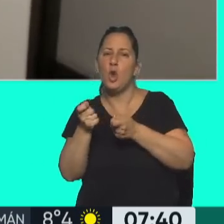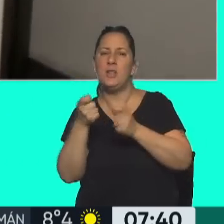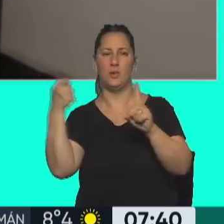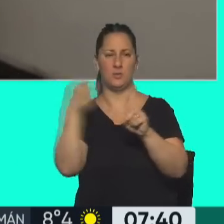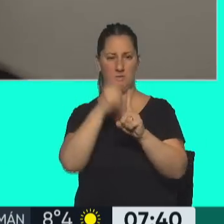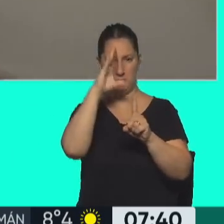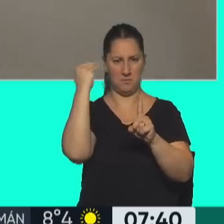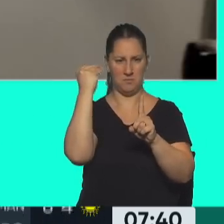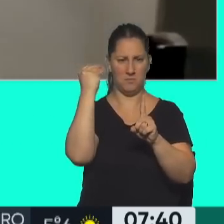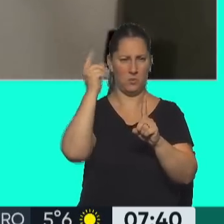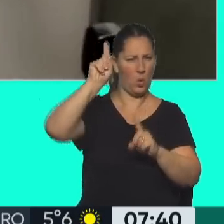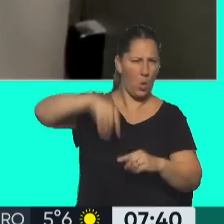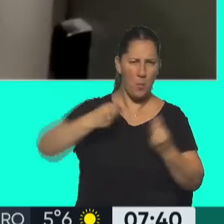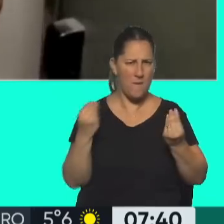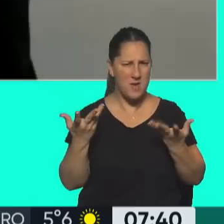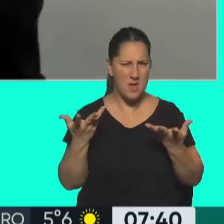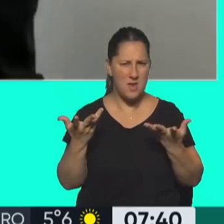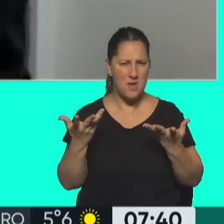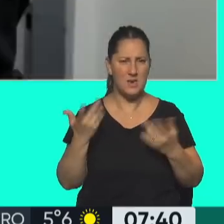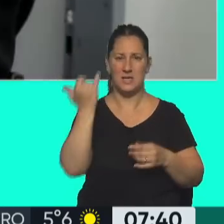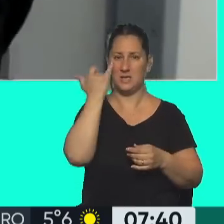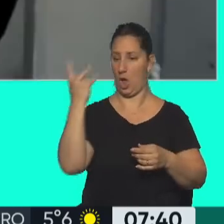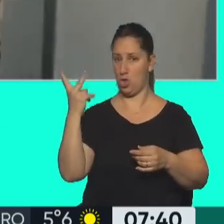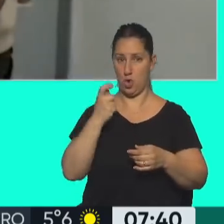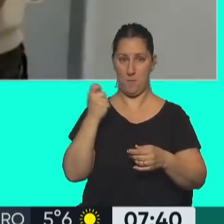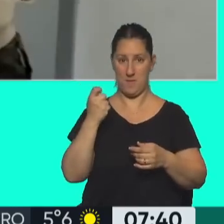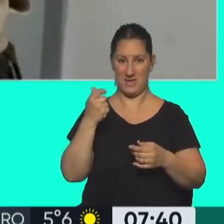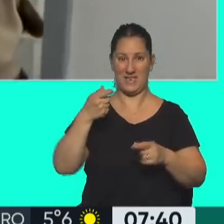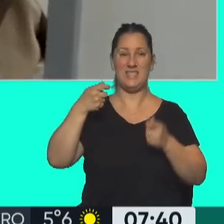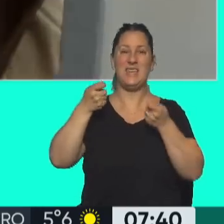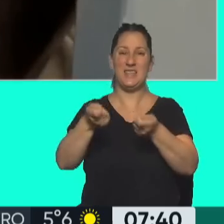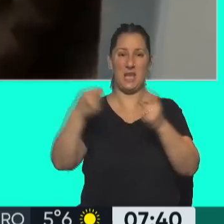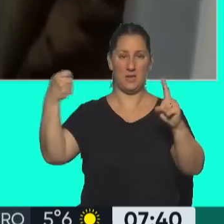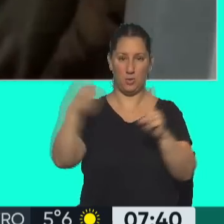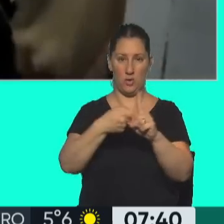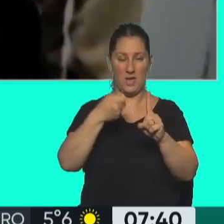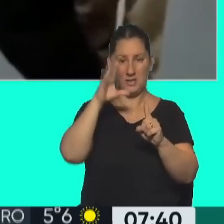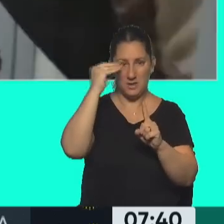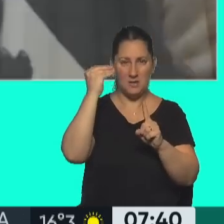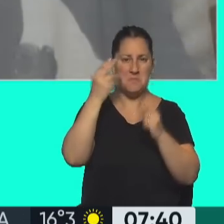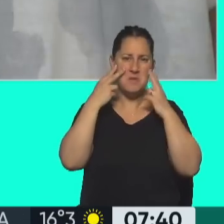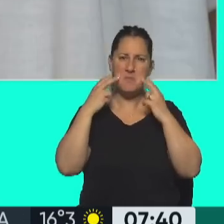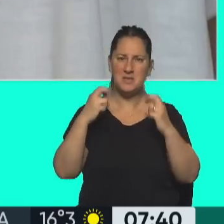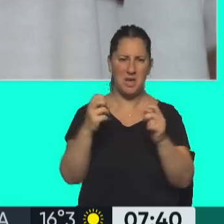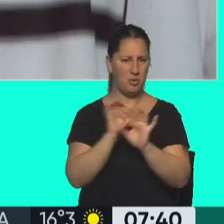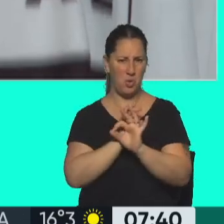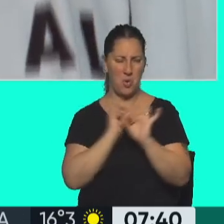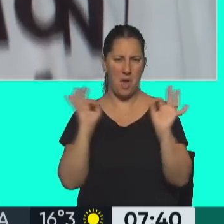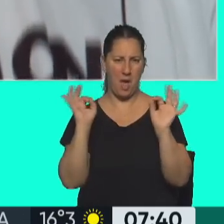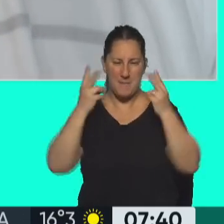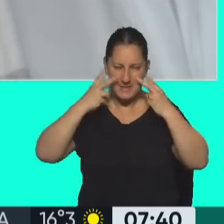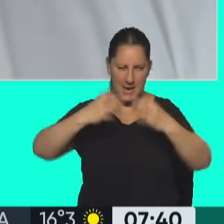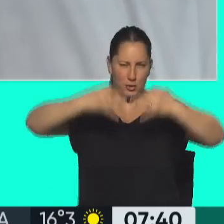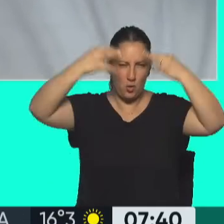¿De dónde sacan eso? Se acaban de cumplir 2 meses del intento de homicidio y no hubo una investigación que permita, una investigación